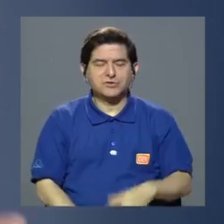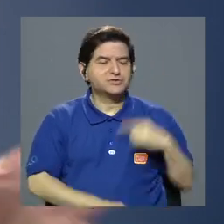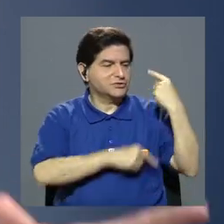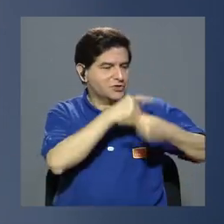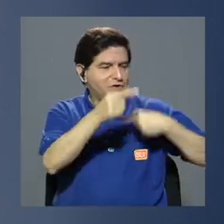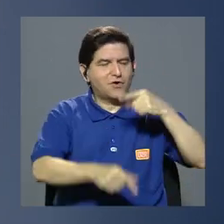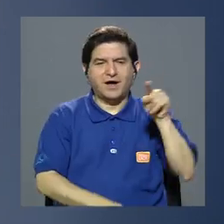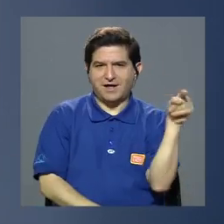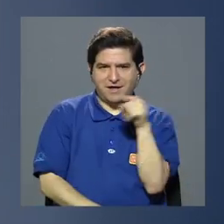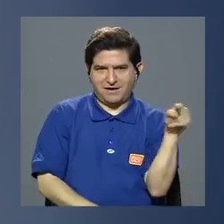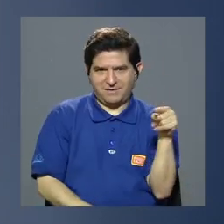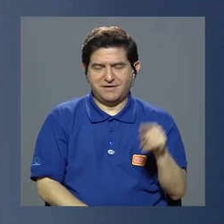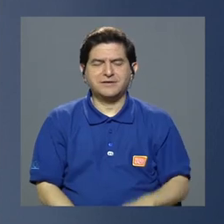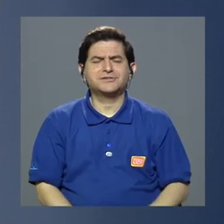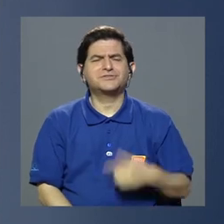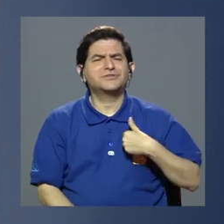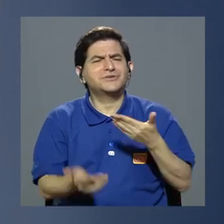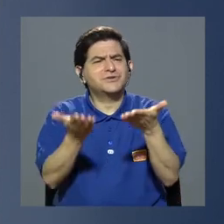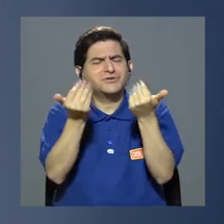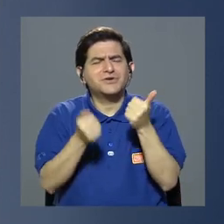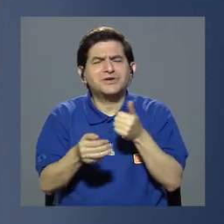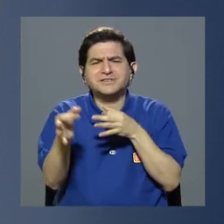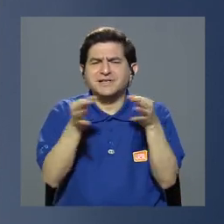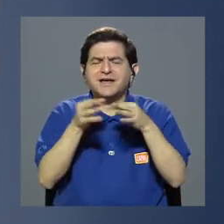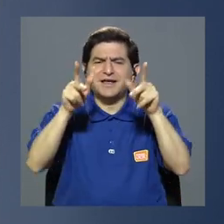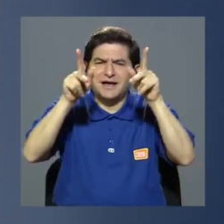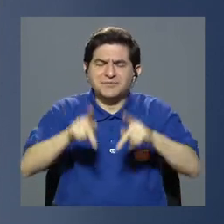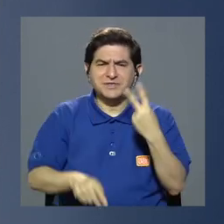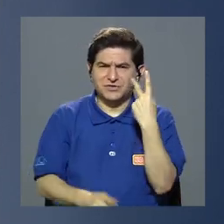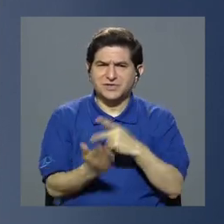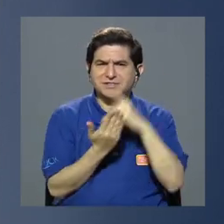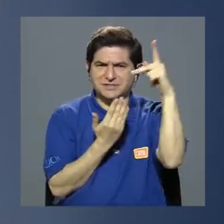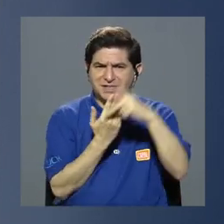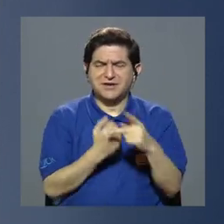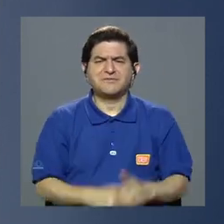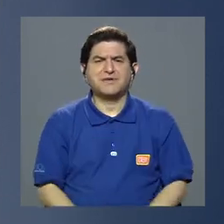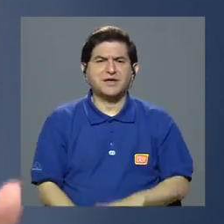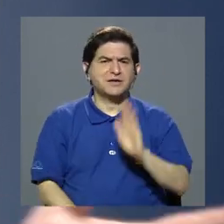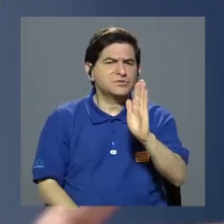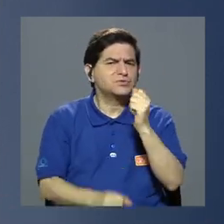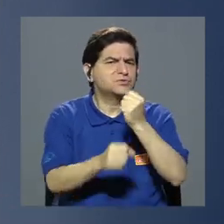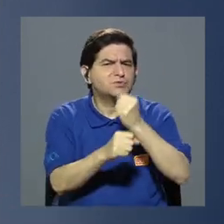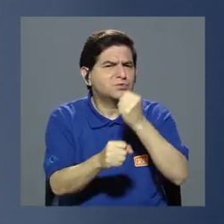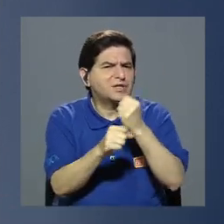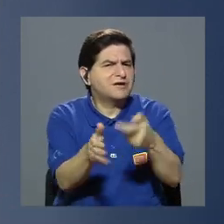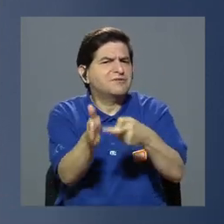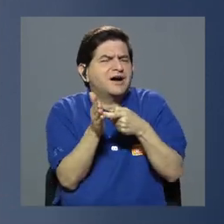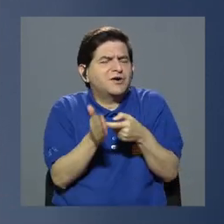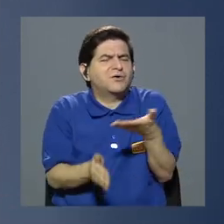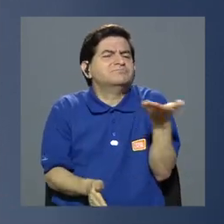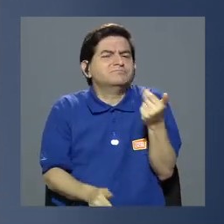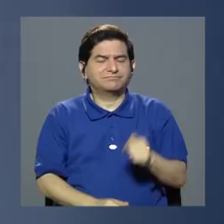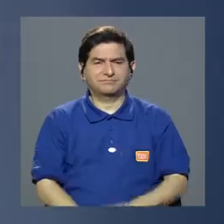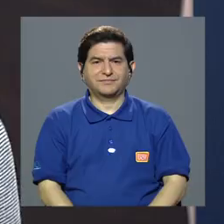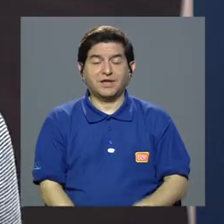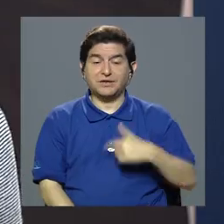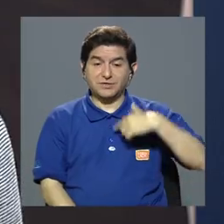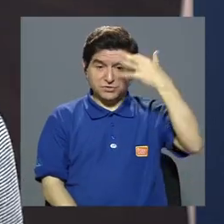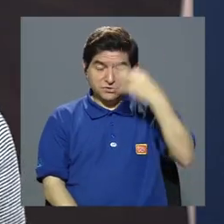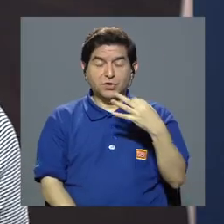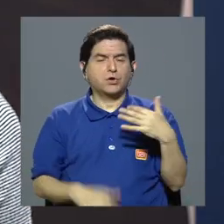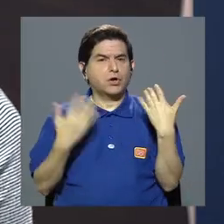rostro a generación z y quisiera que le contarás a la audiencia el trabajo que usted se demanda